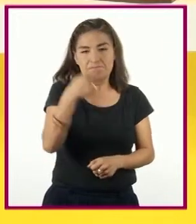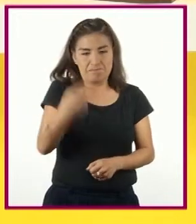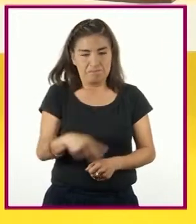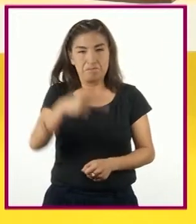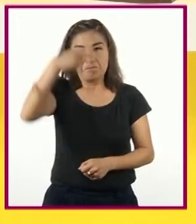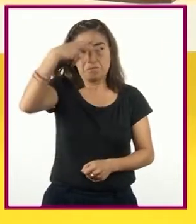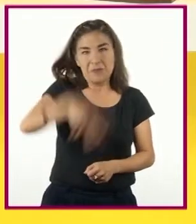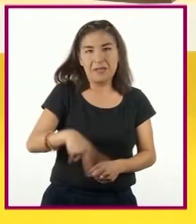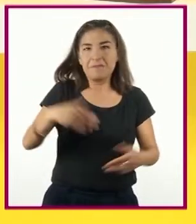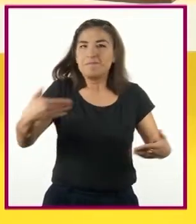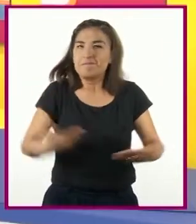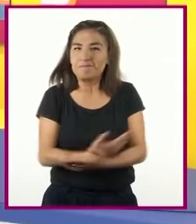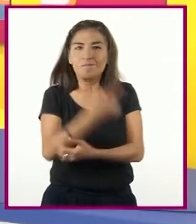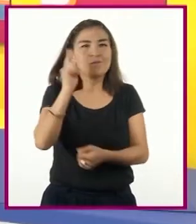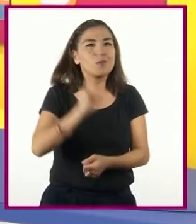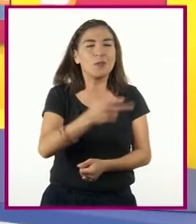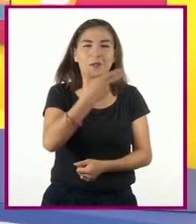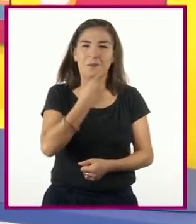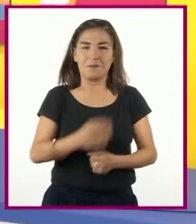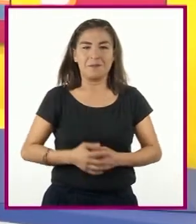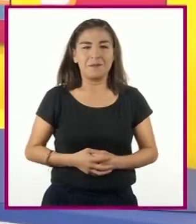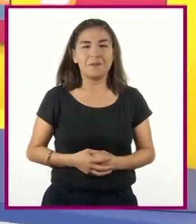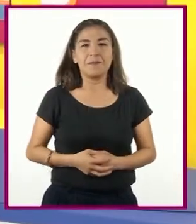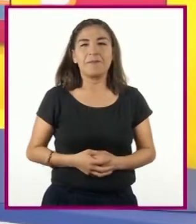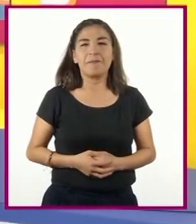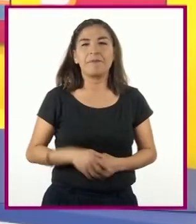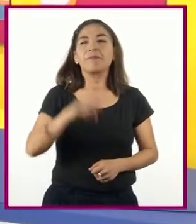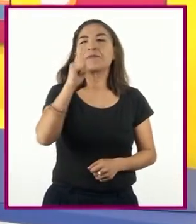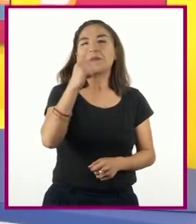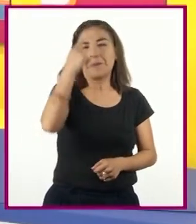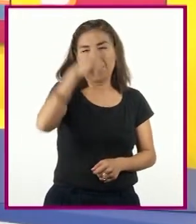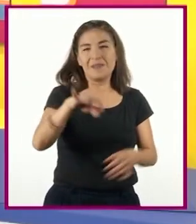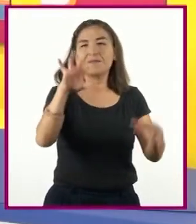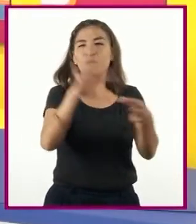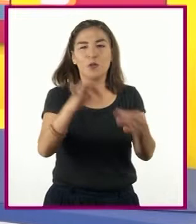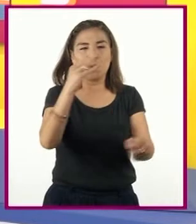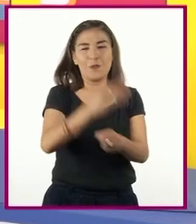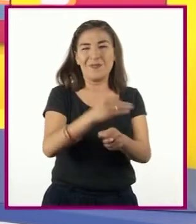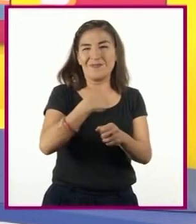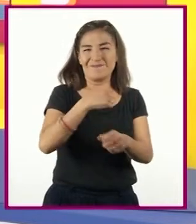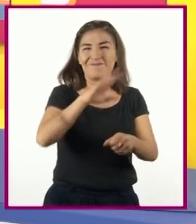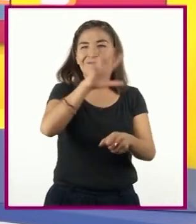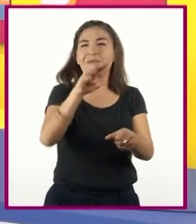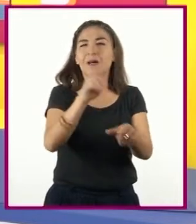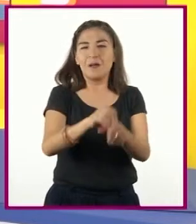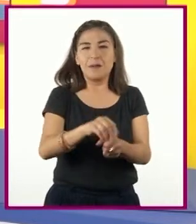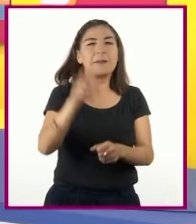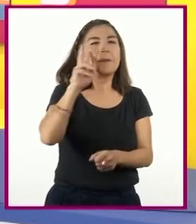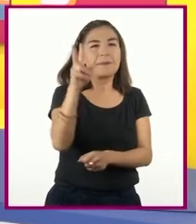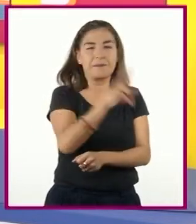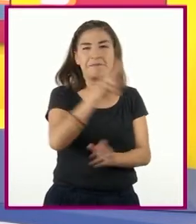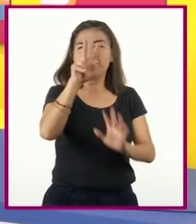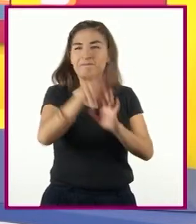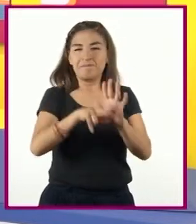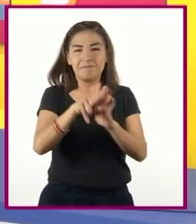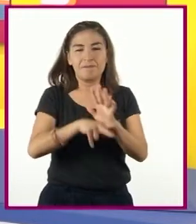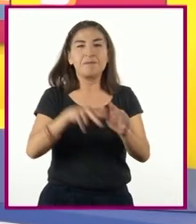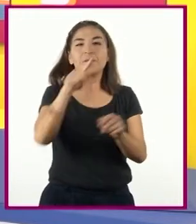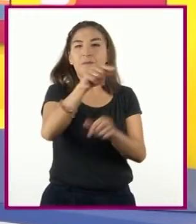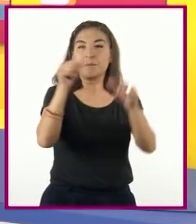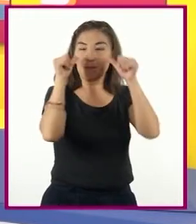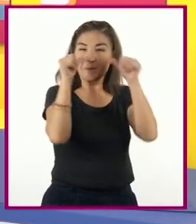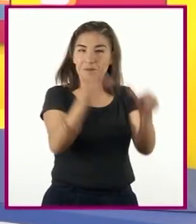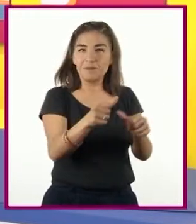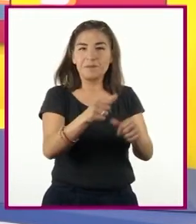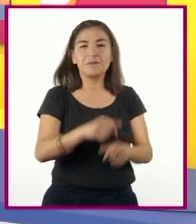o mexicano. Para complementar lo que acabo de explicar, les invito a que vean y escuchen con